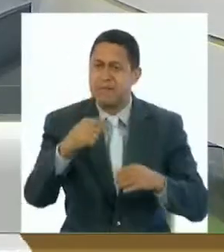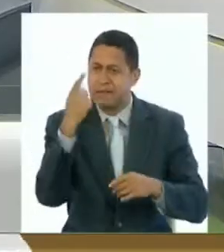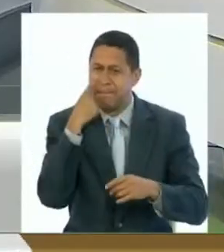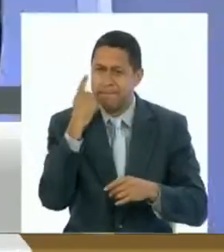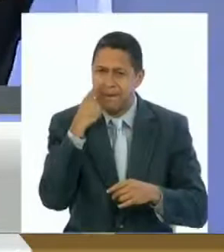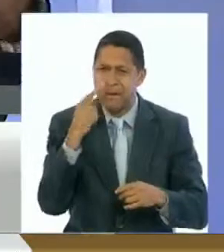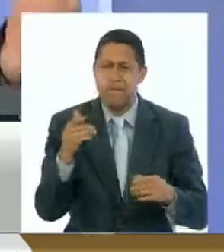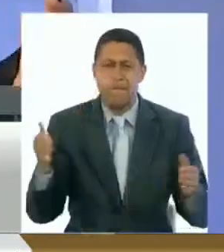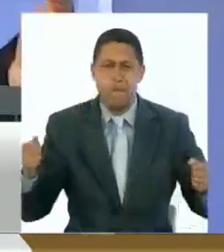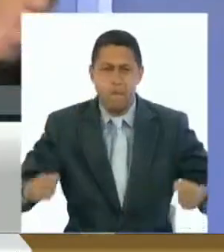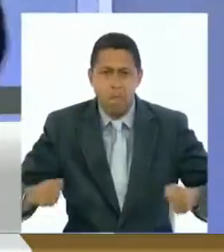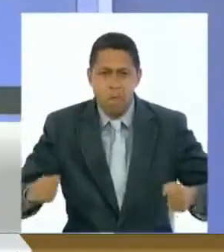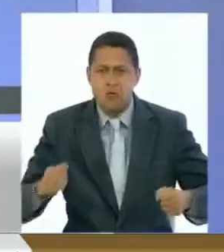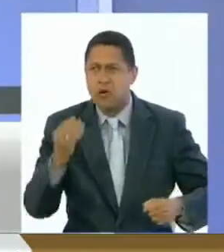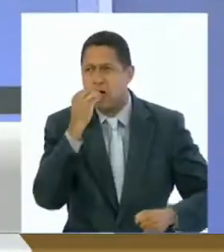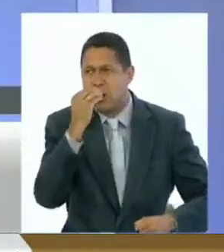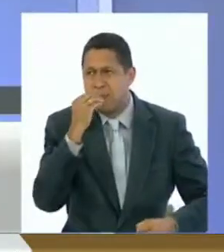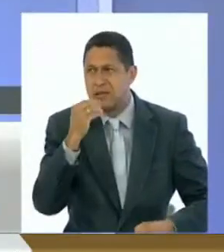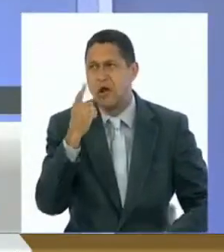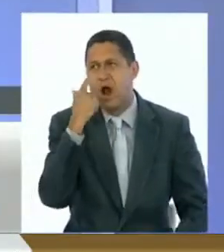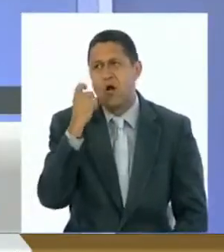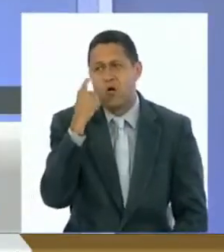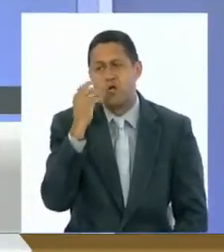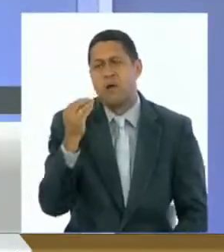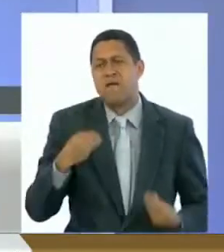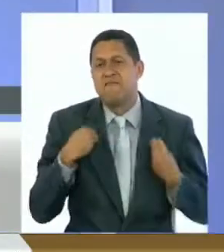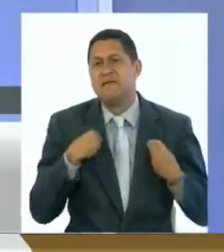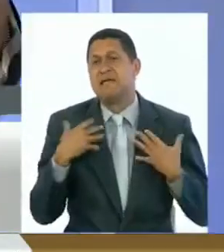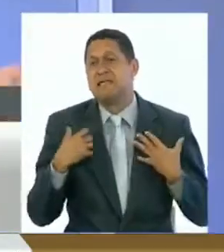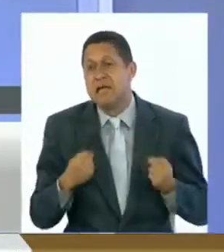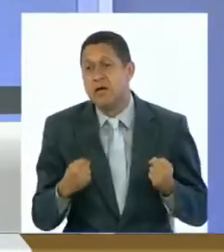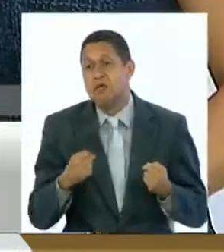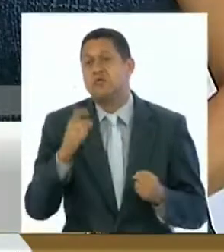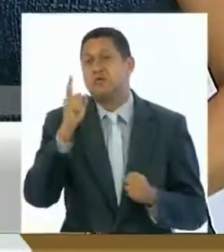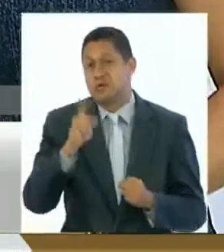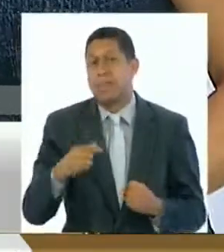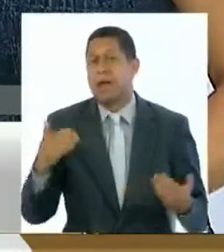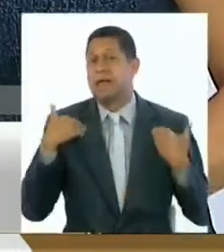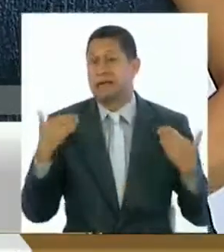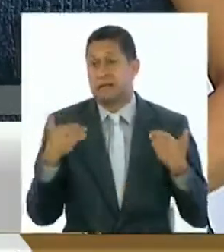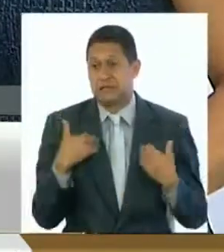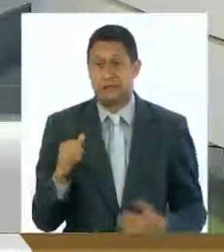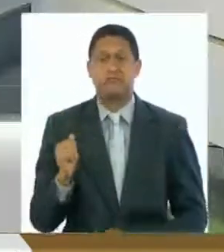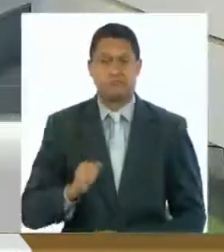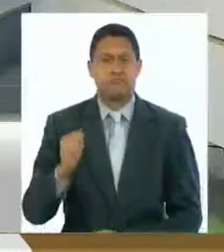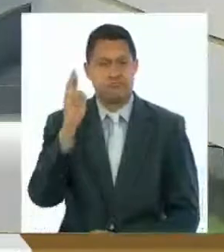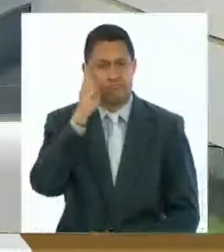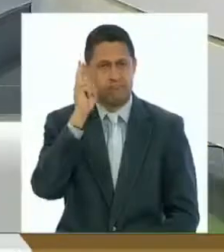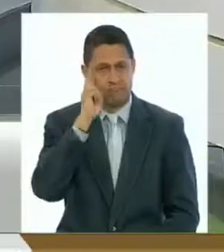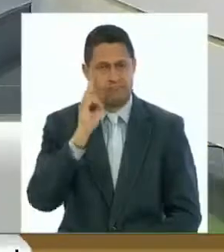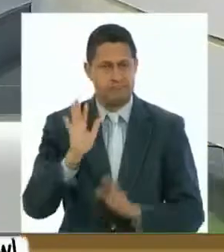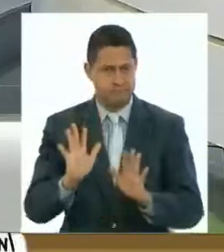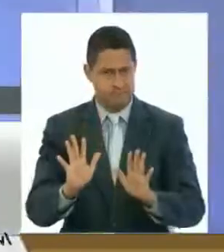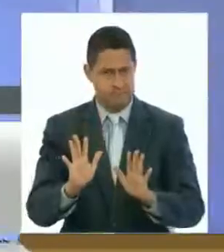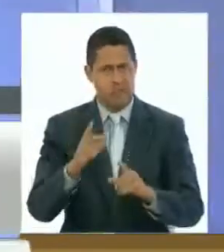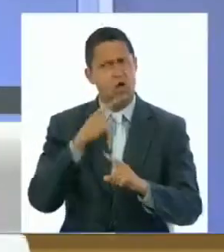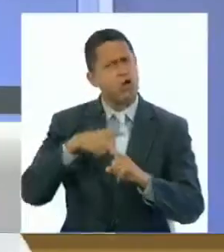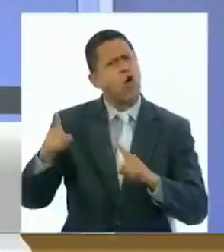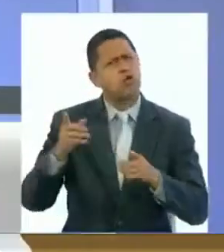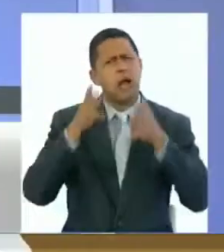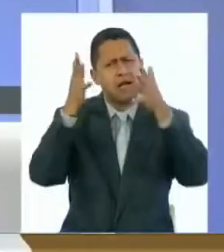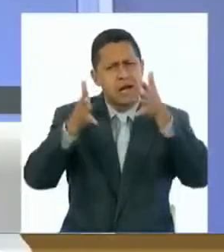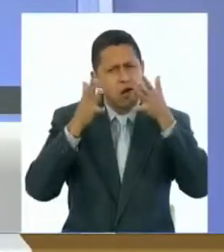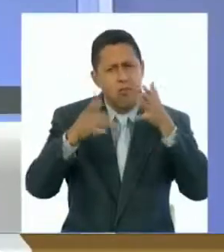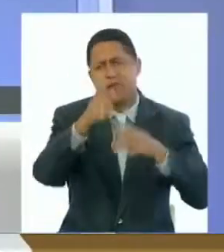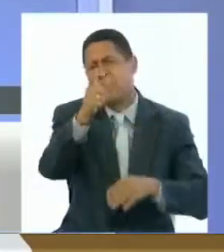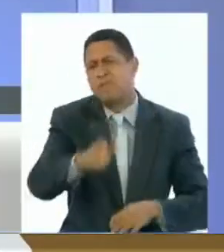el peso con la alimentación y también con hábitos de vida saludables, también incluyendo el ejercicio. Correcto. Entonces, ¿qué otras recomendaciones le pueden